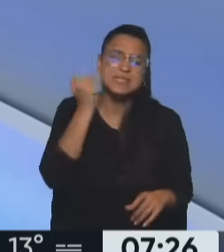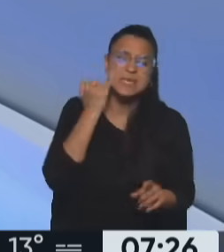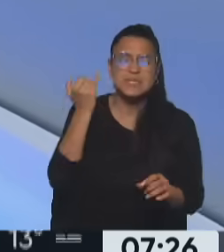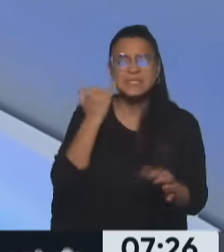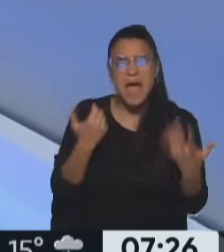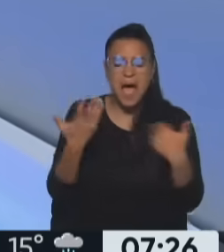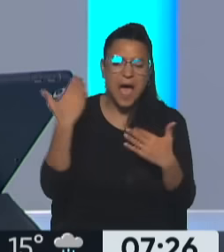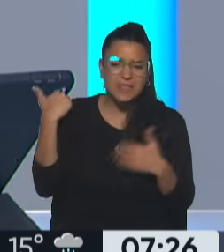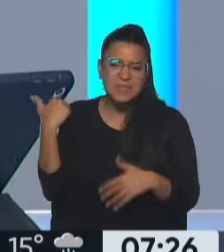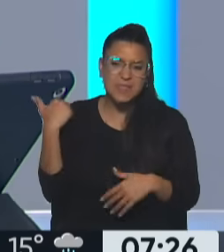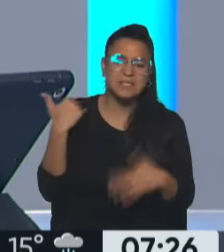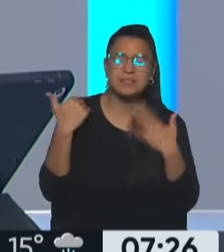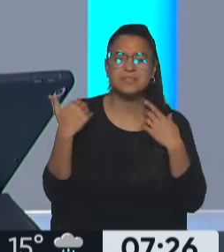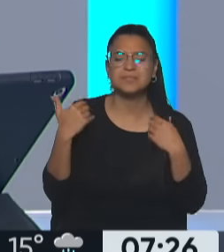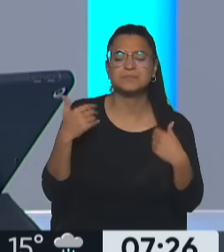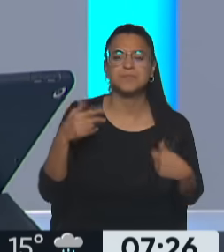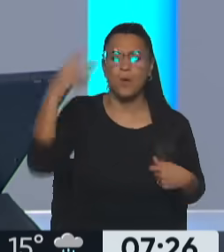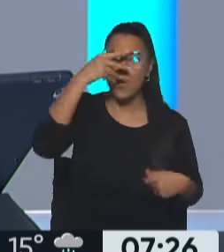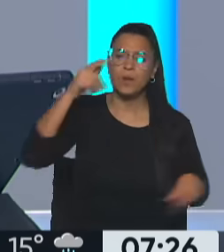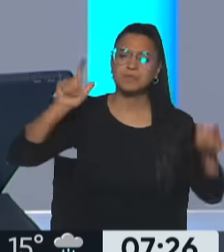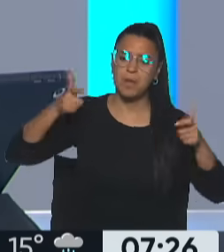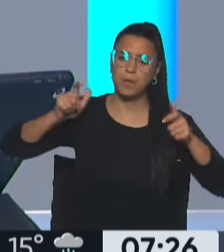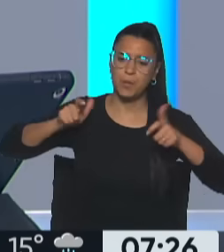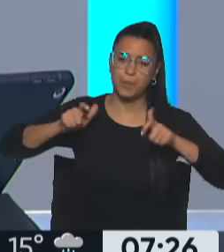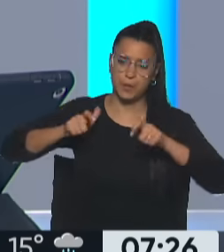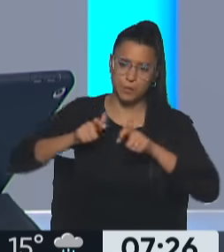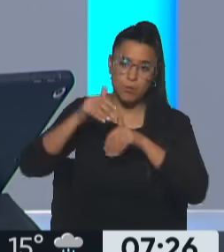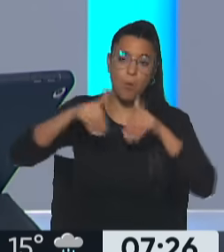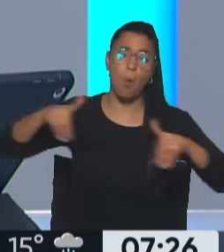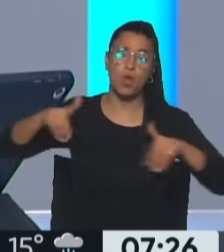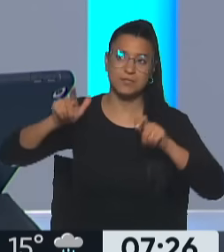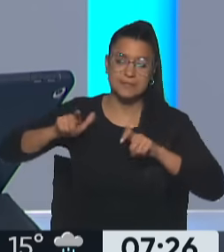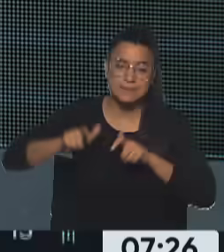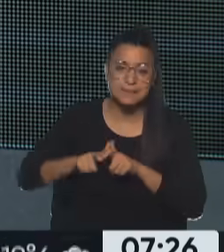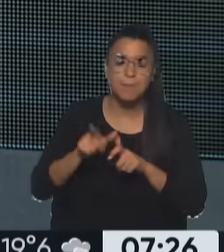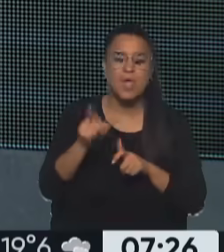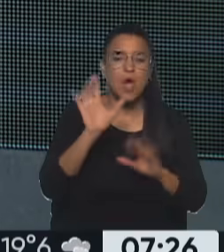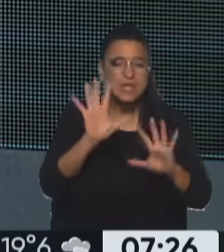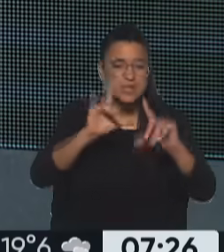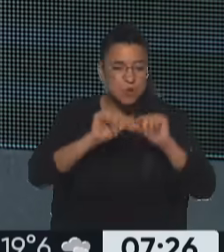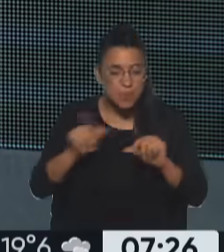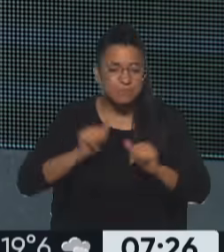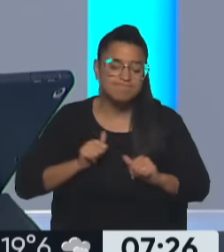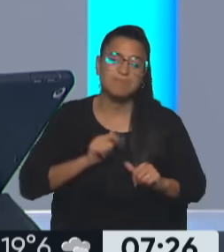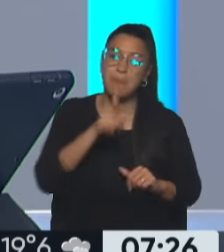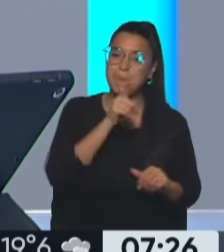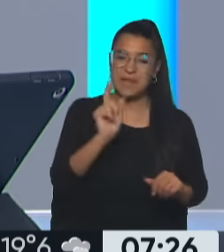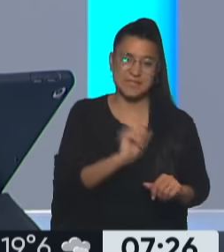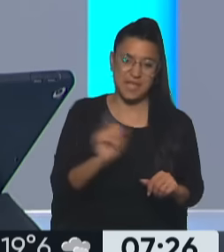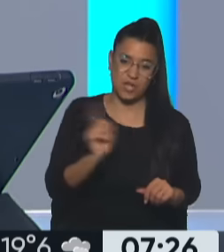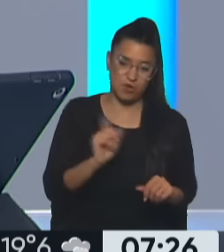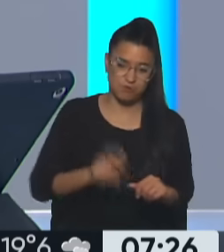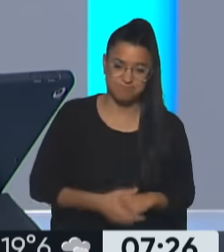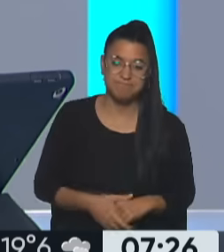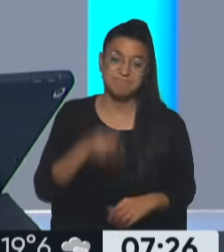algunos indicios de que Patricia Bullrich estaba bajando su nivel de... ¿Pero esperaban ese número? Pero pareciera que no, y